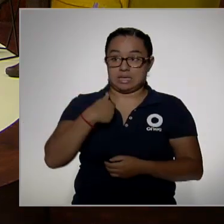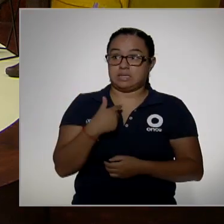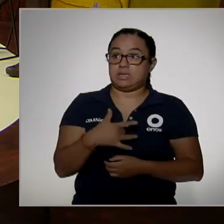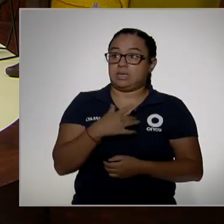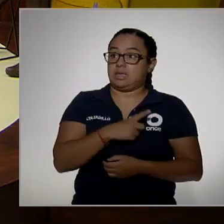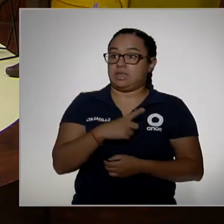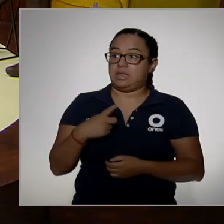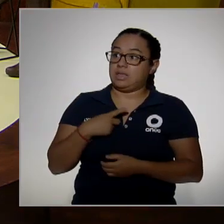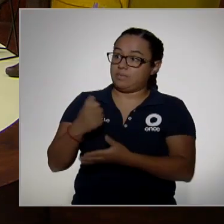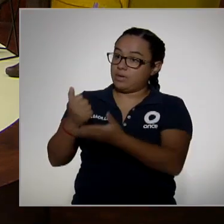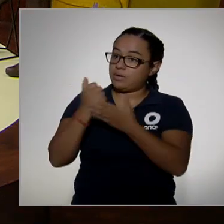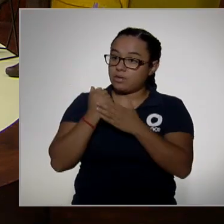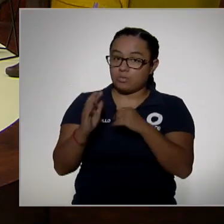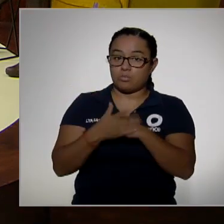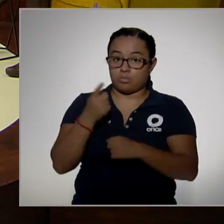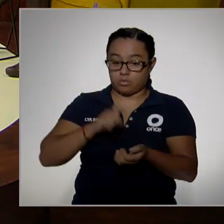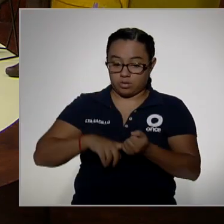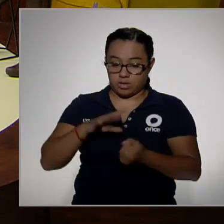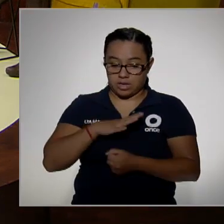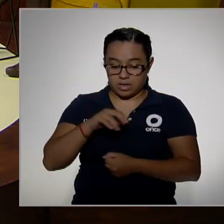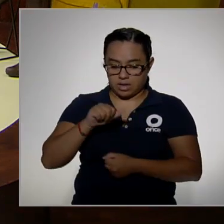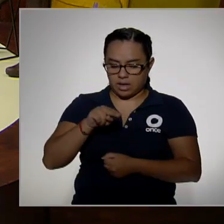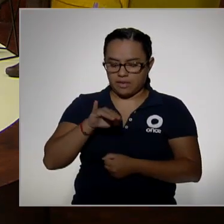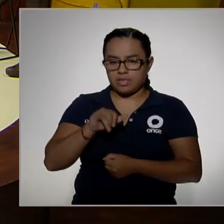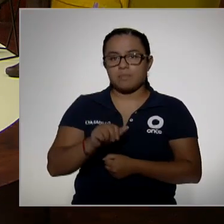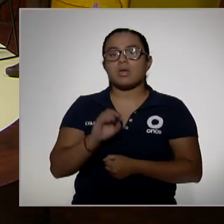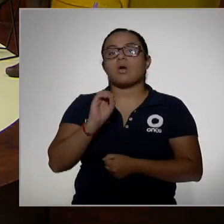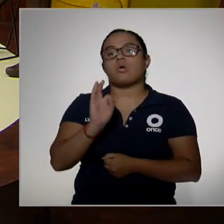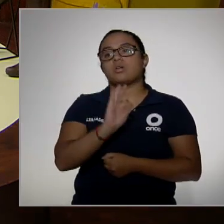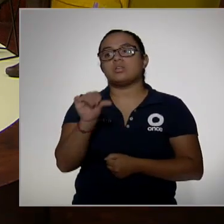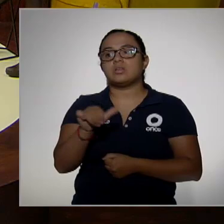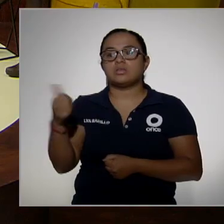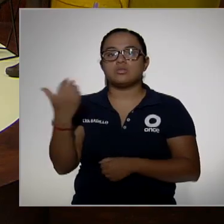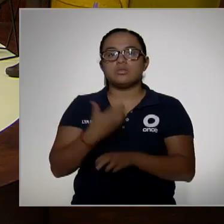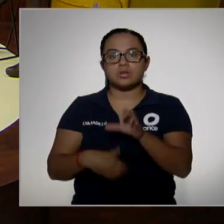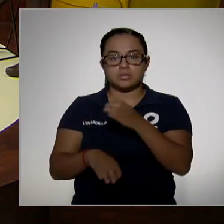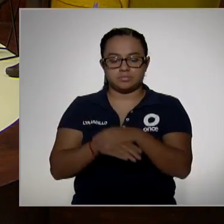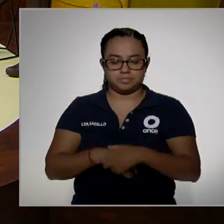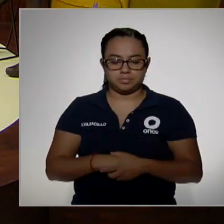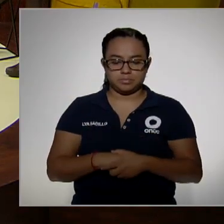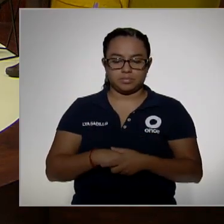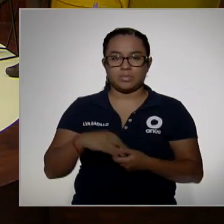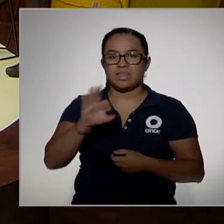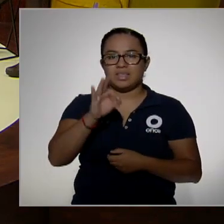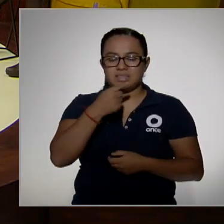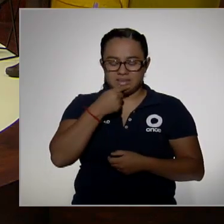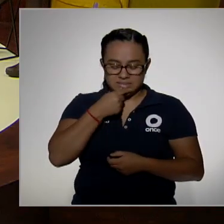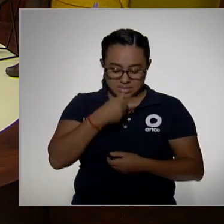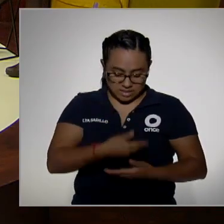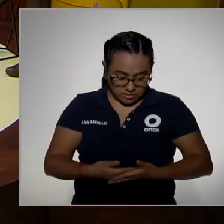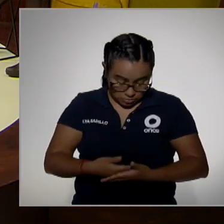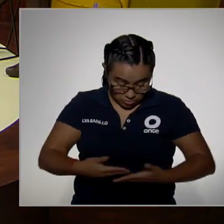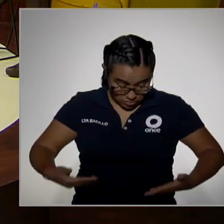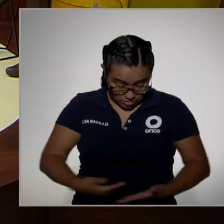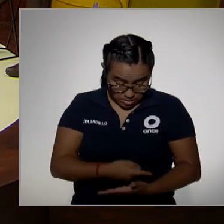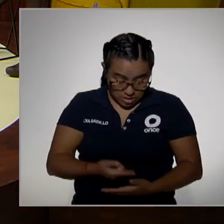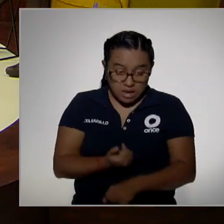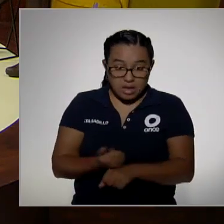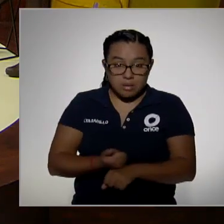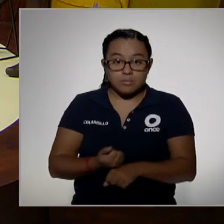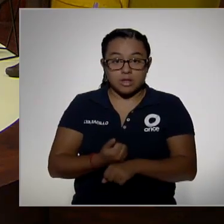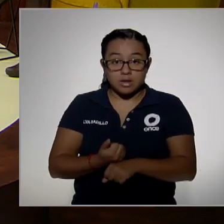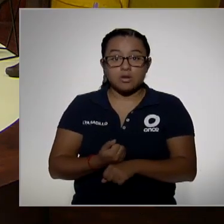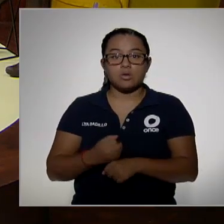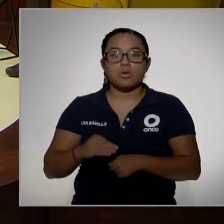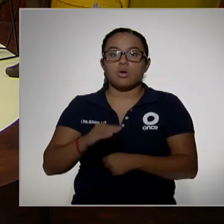tengo que buscar ayuda porque tengo anemia o puede ser alguna otra causa si un niño nace amarillo me dijeron que tiene mucha tendencia